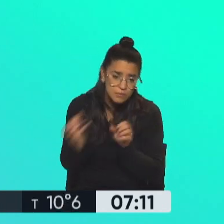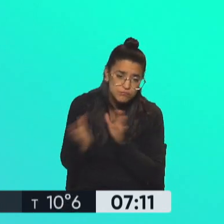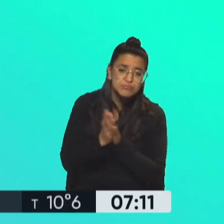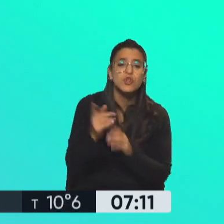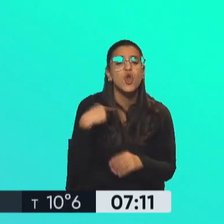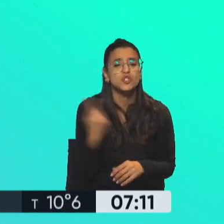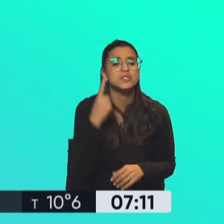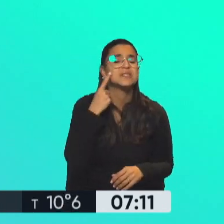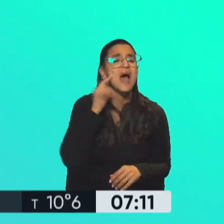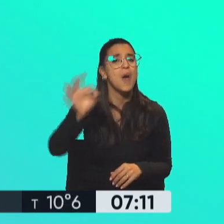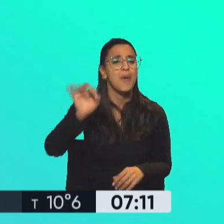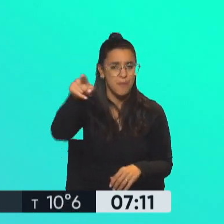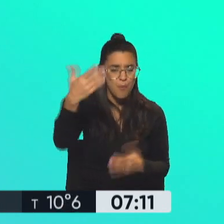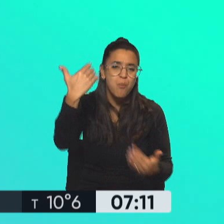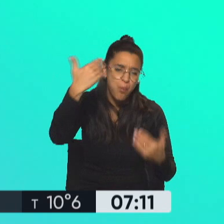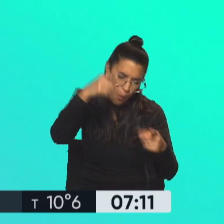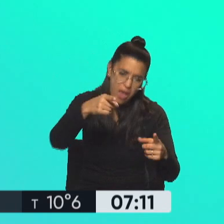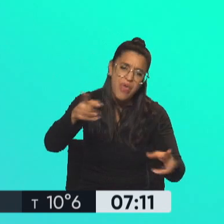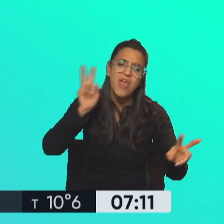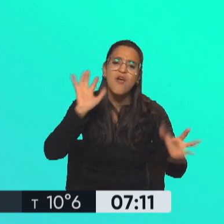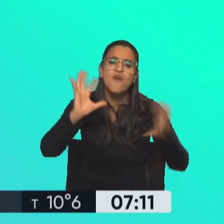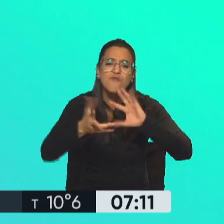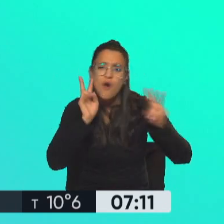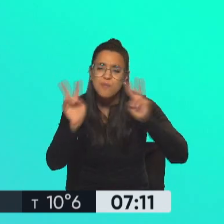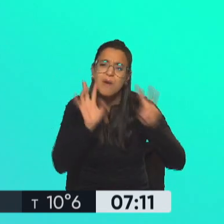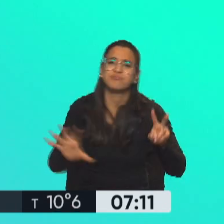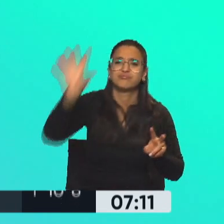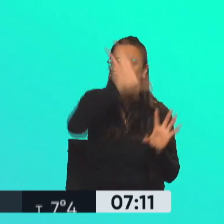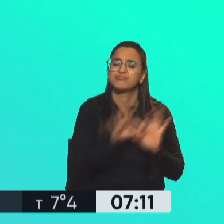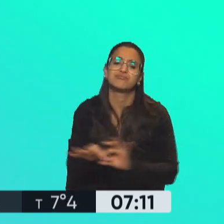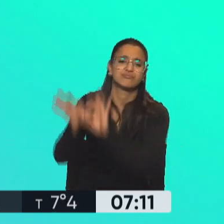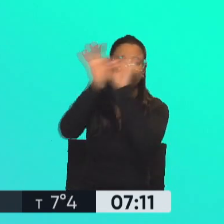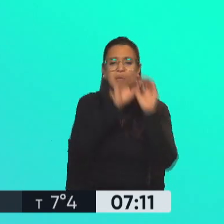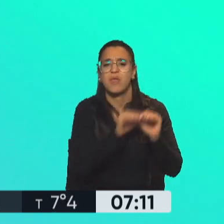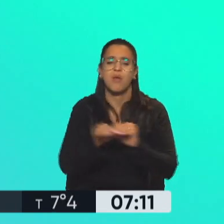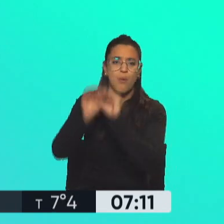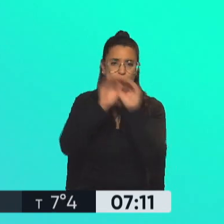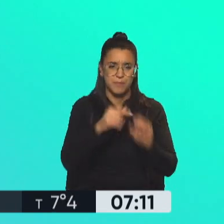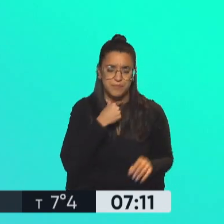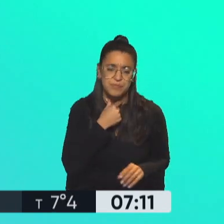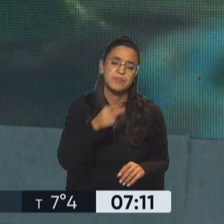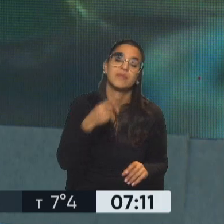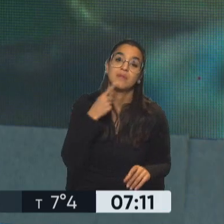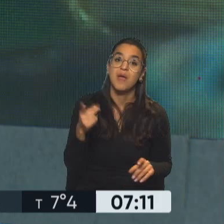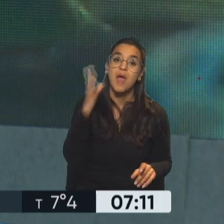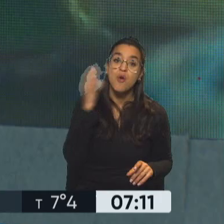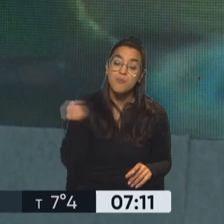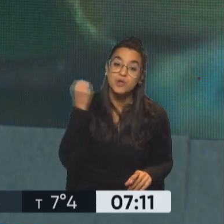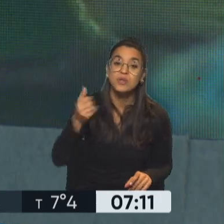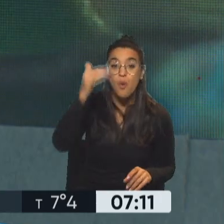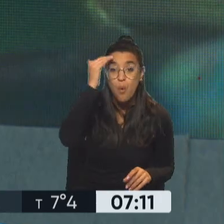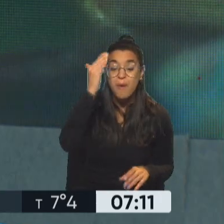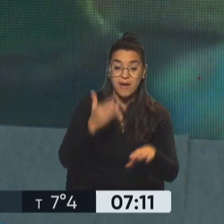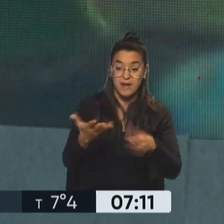conocemos de su capacidad y su clara visión para un país federal y equitativo es un dato menor teniendo cuenta que guzmán antes de